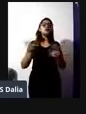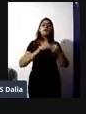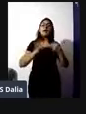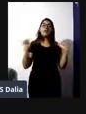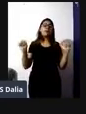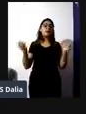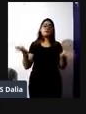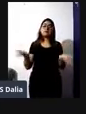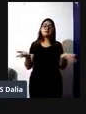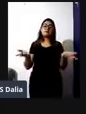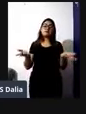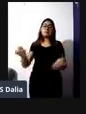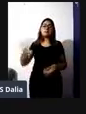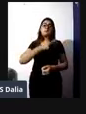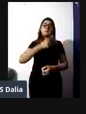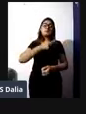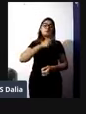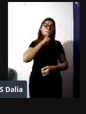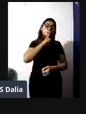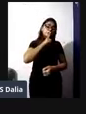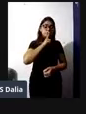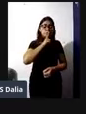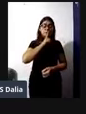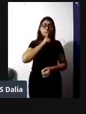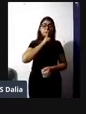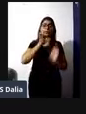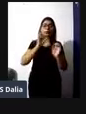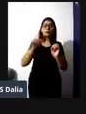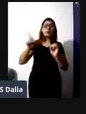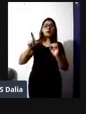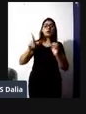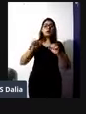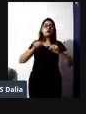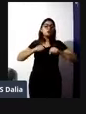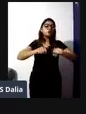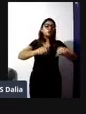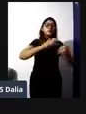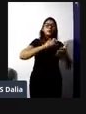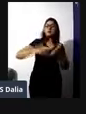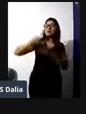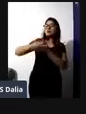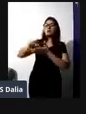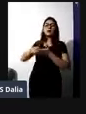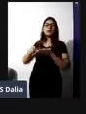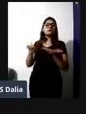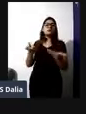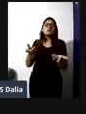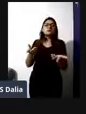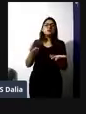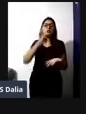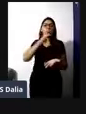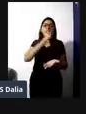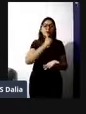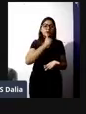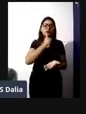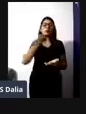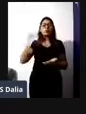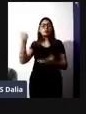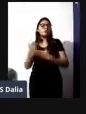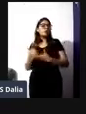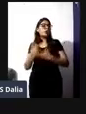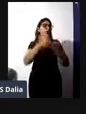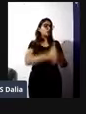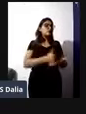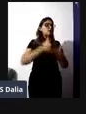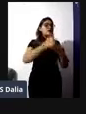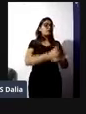y que no tienen ni cómo ir por el súper, ni cómo ir al mercado, ni quién les lleve las cosas.